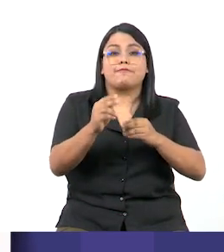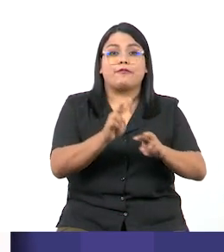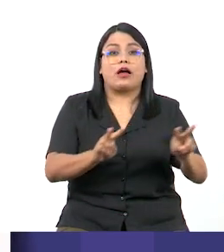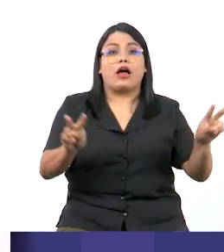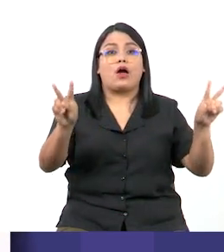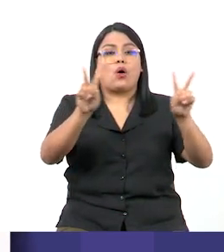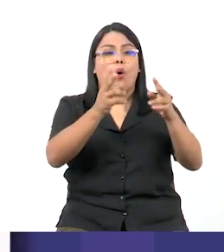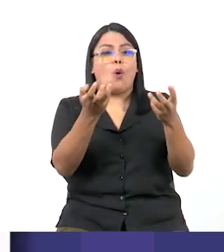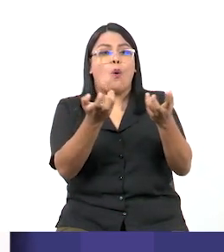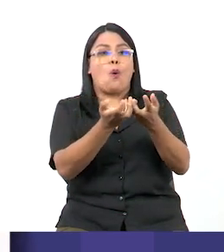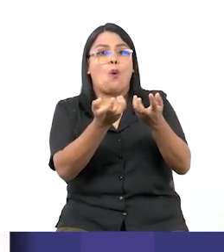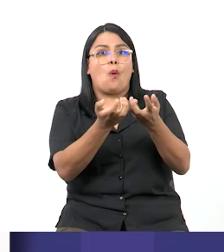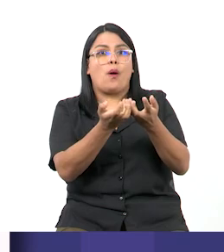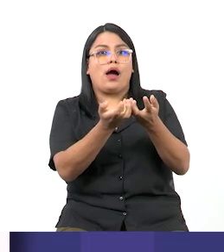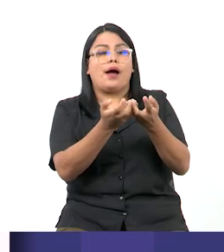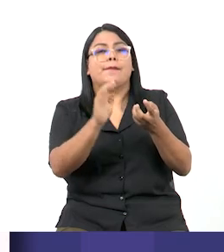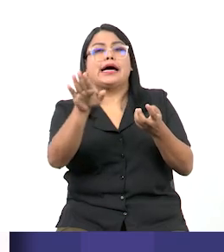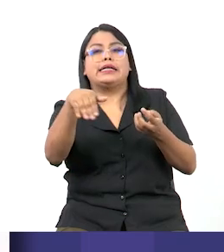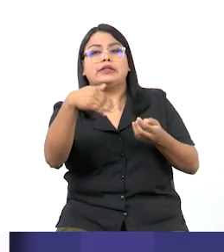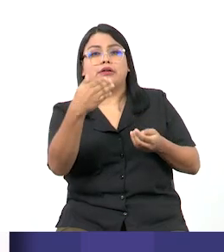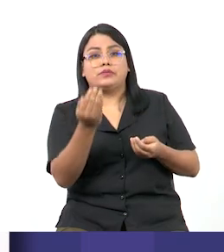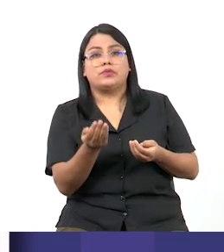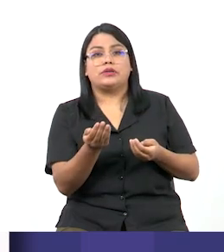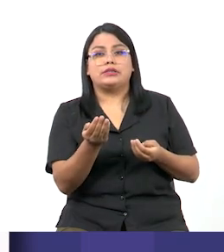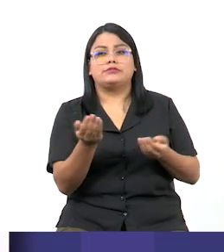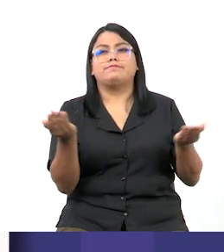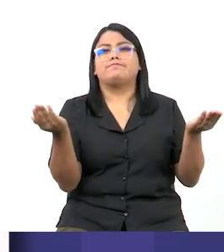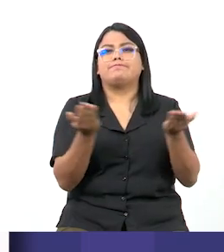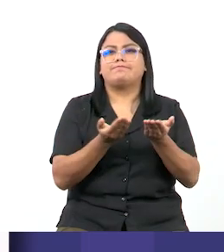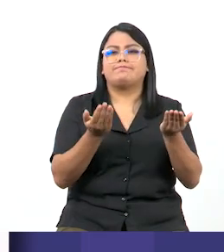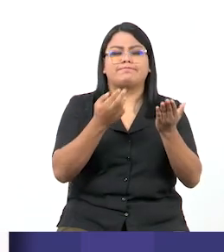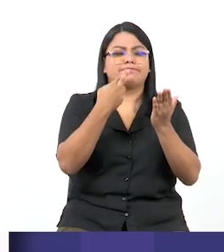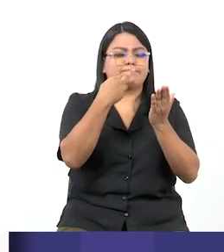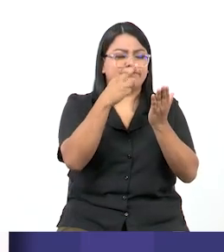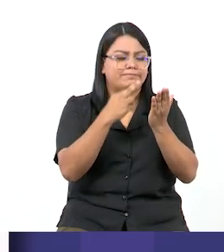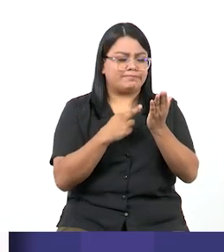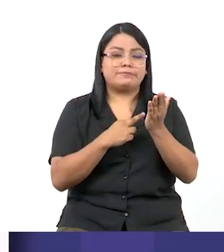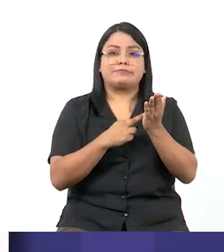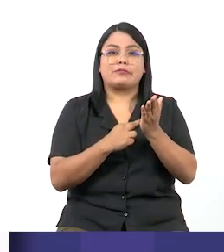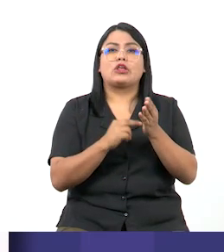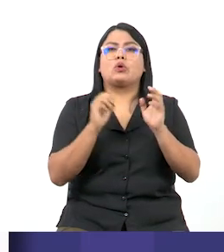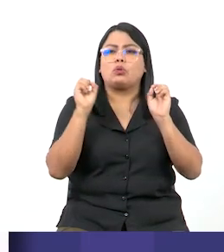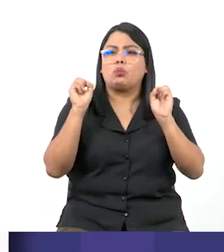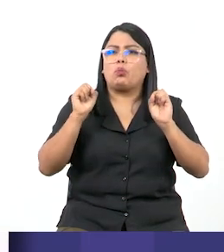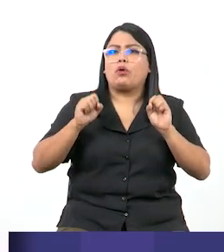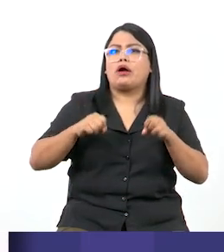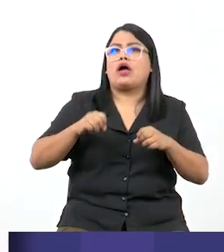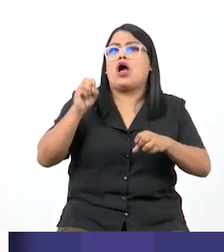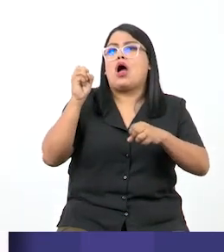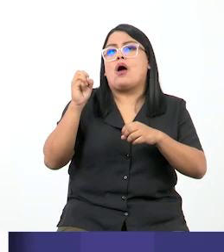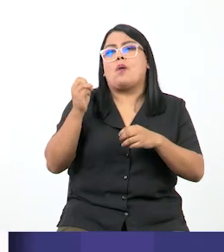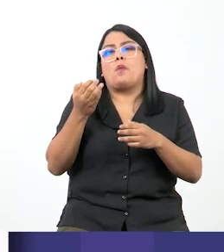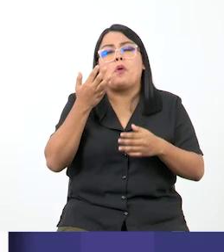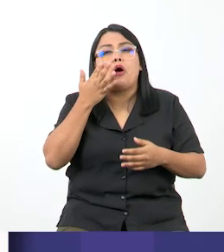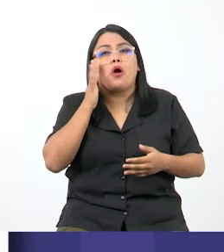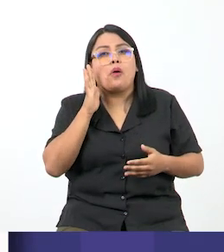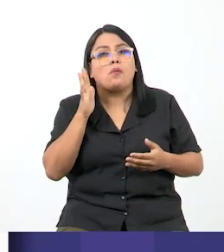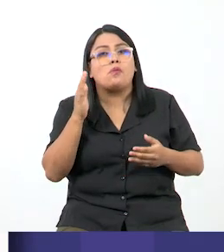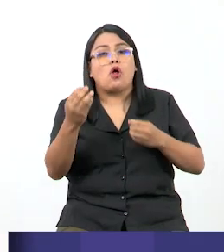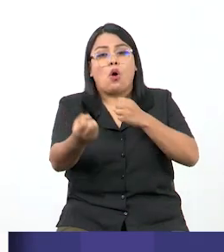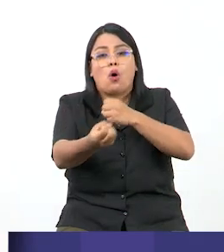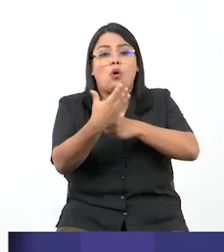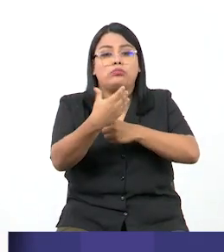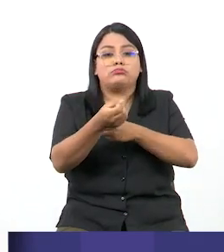deberá intercambiar sus valoraciones con los pares para que posteriormente se realice la revisión y así puedan tomar